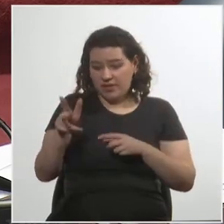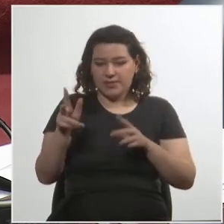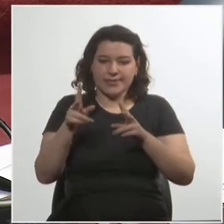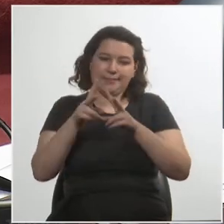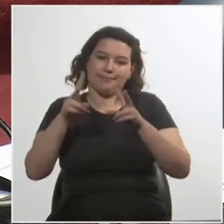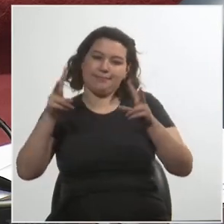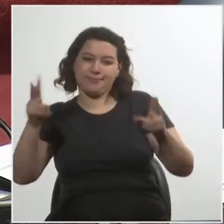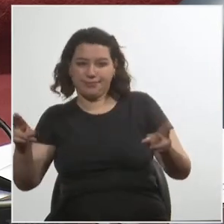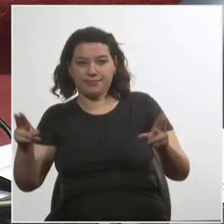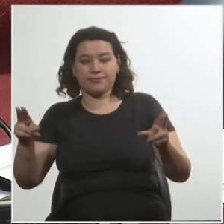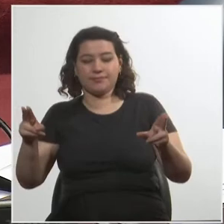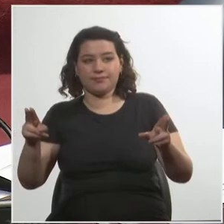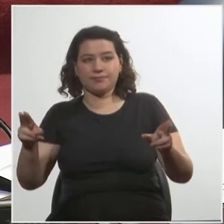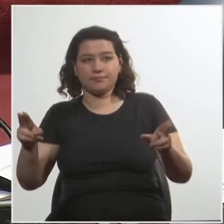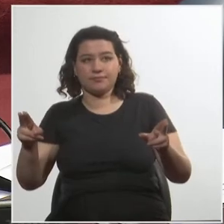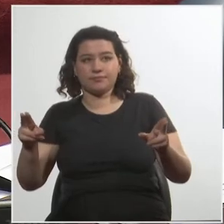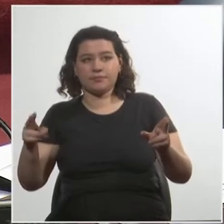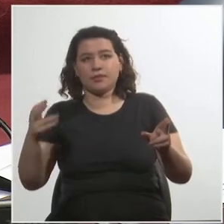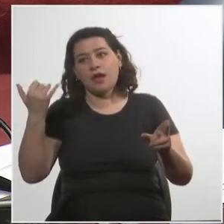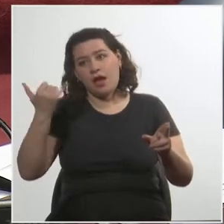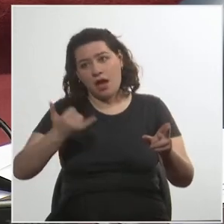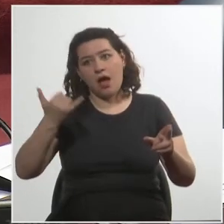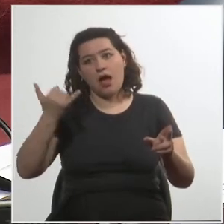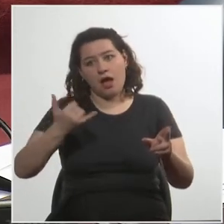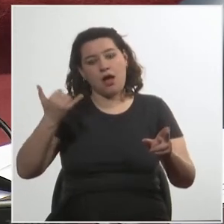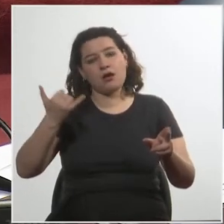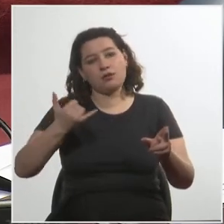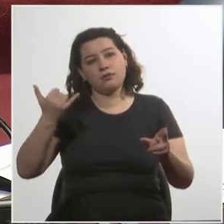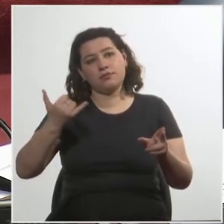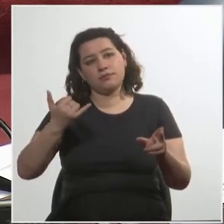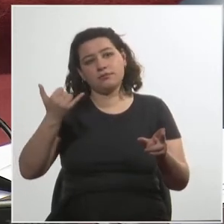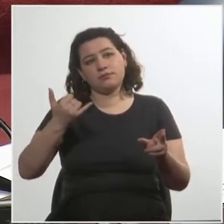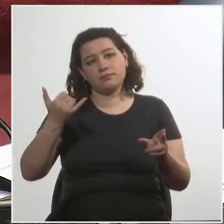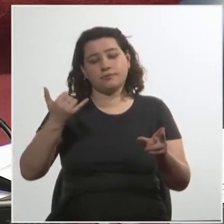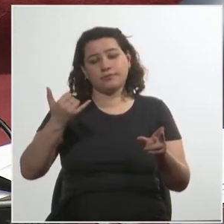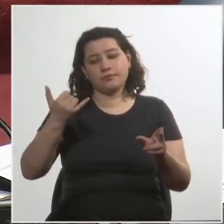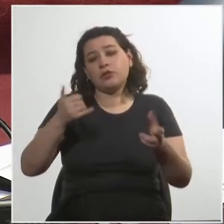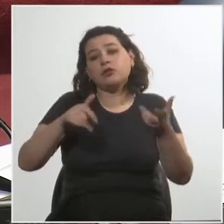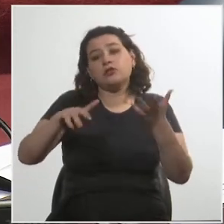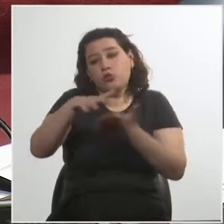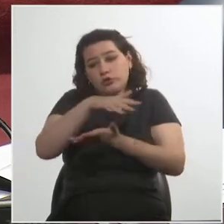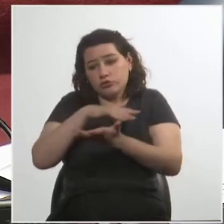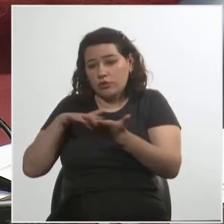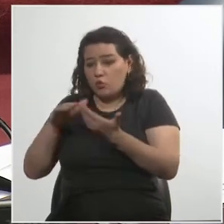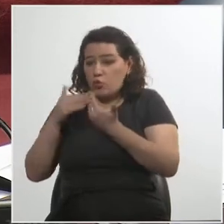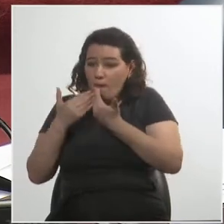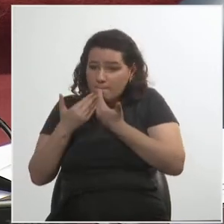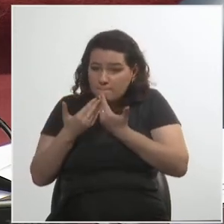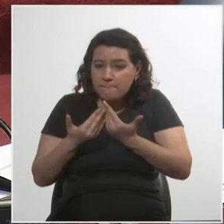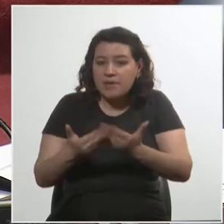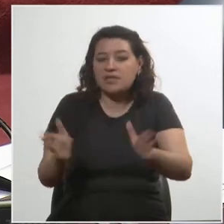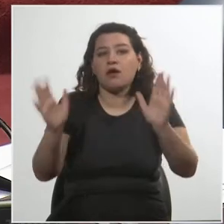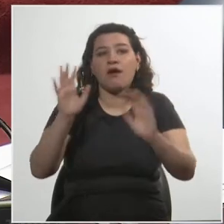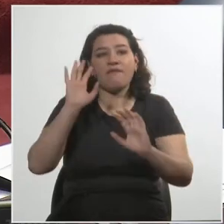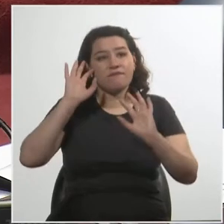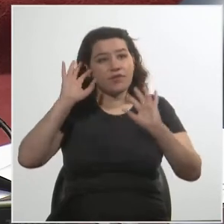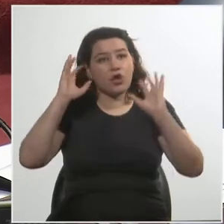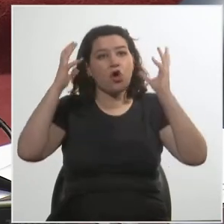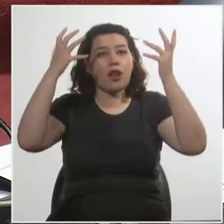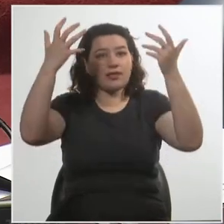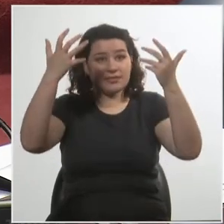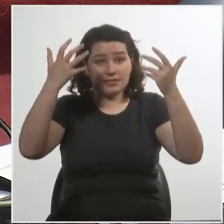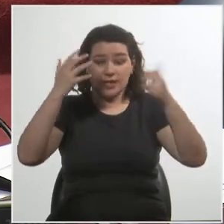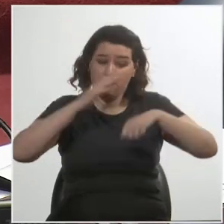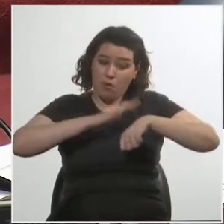se marcan sucedieron los hechos vinculados al inicio de la violencia en tiempos